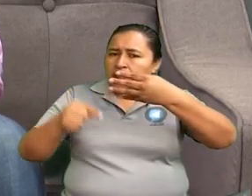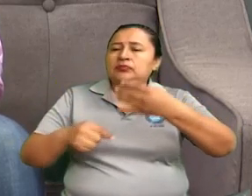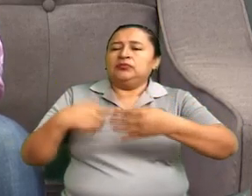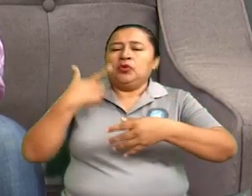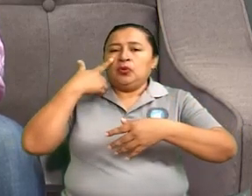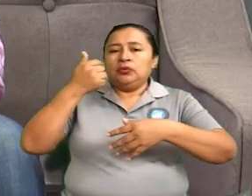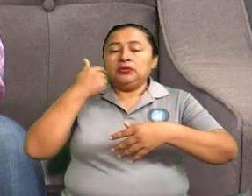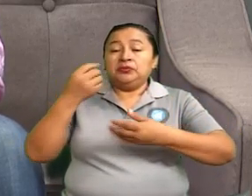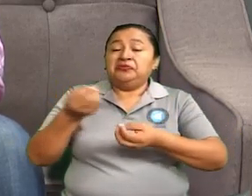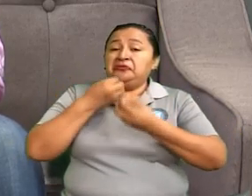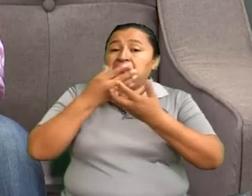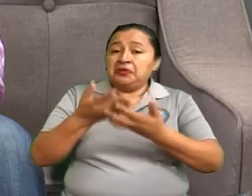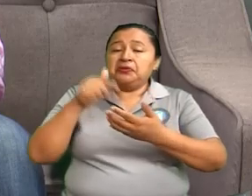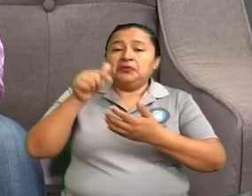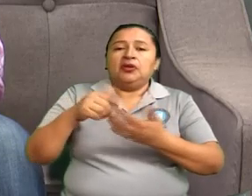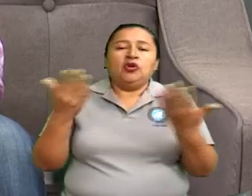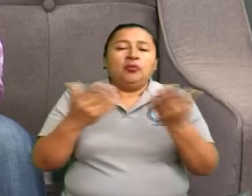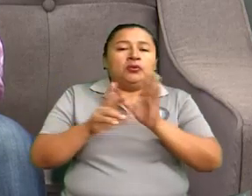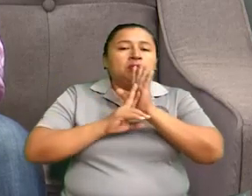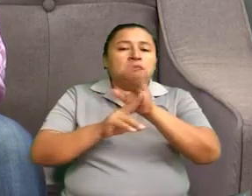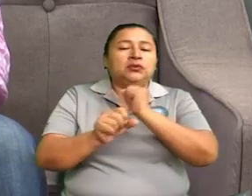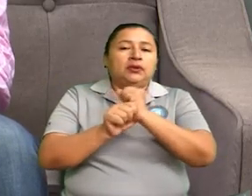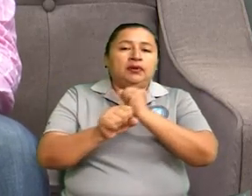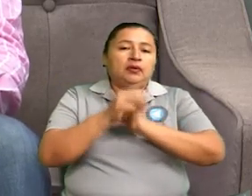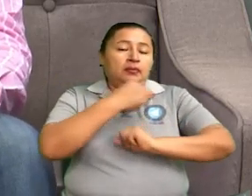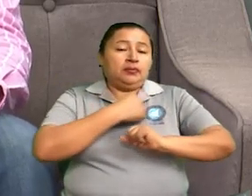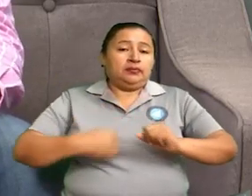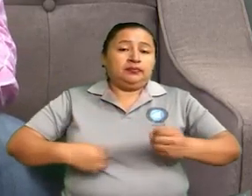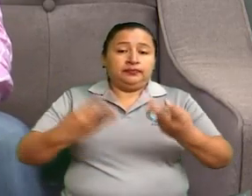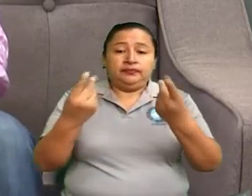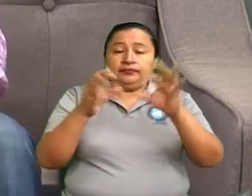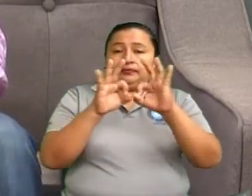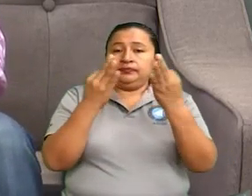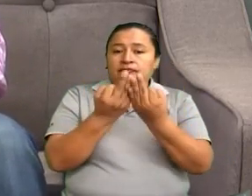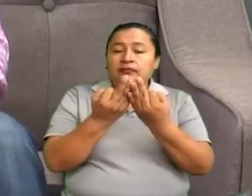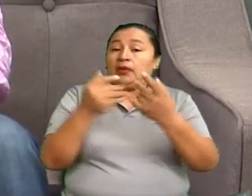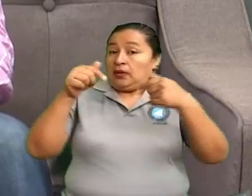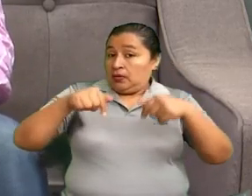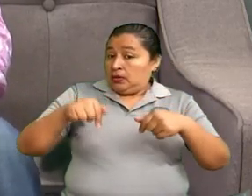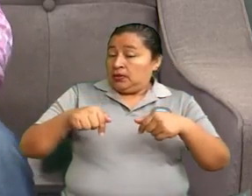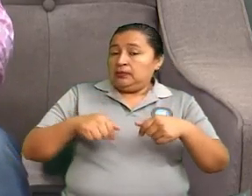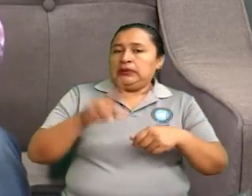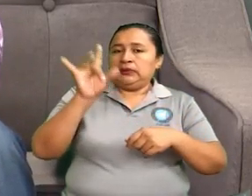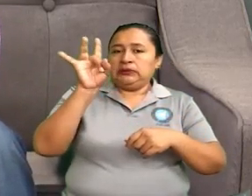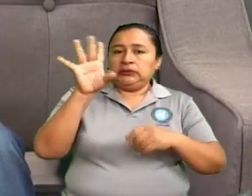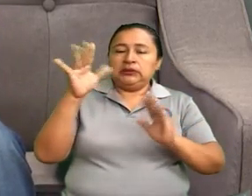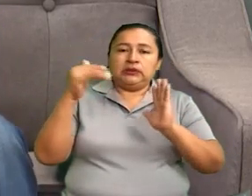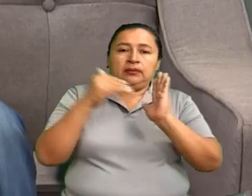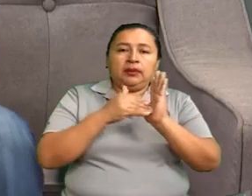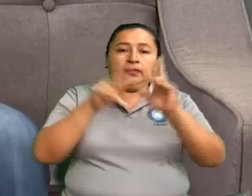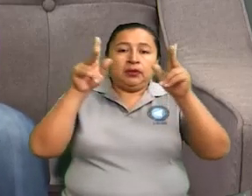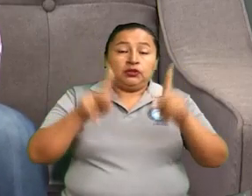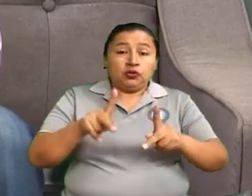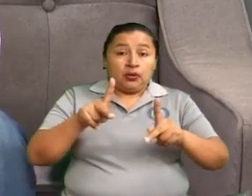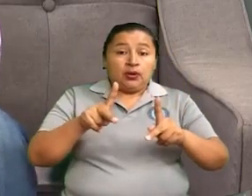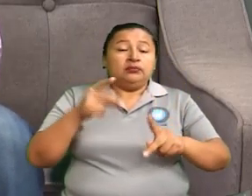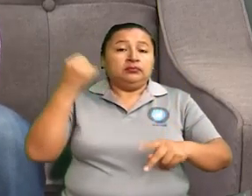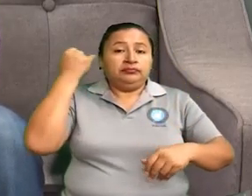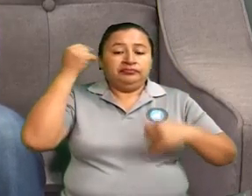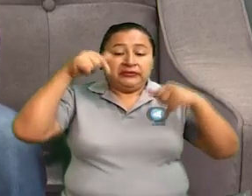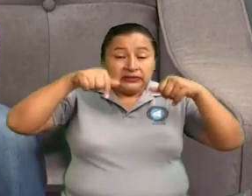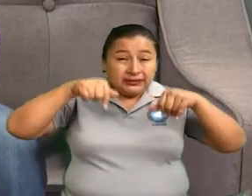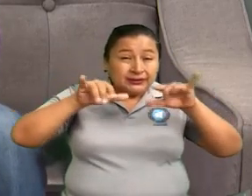conociendo pues ese consolidado de los resultados obtenidos por el Ministerio de la Economía Familiar hasta el momento, que vaya, 15.000 protagonistas ya en este